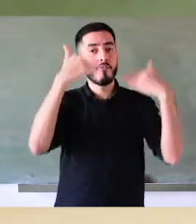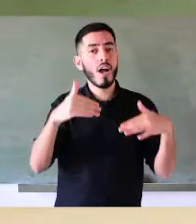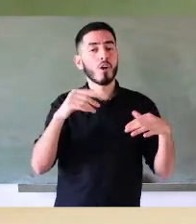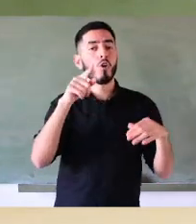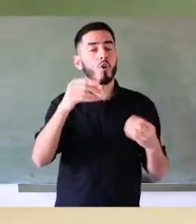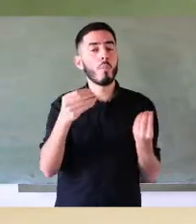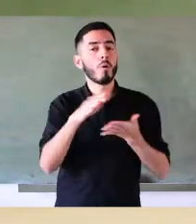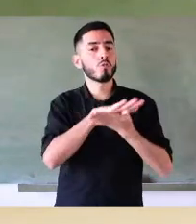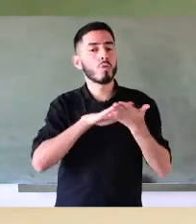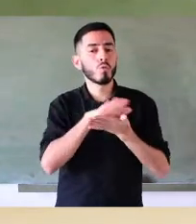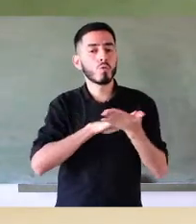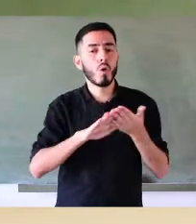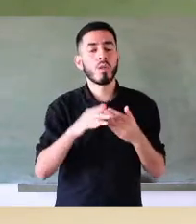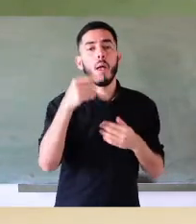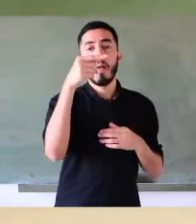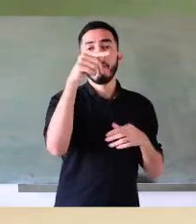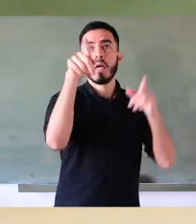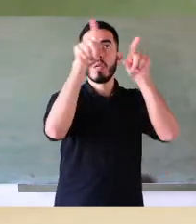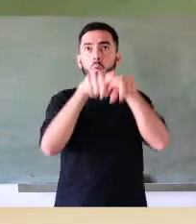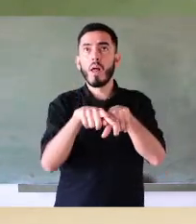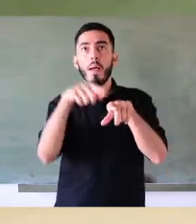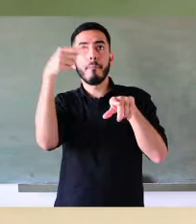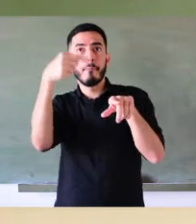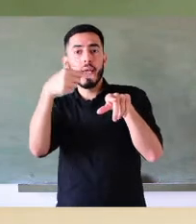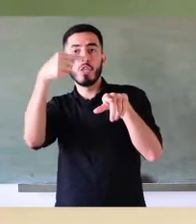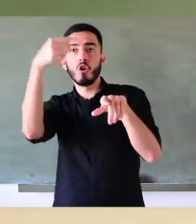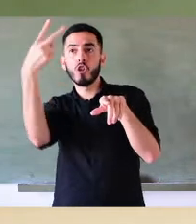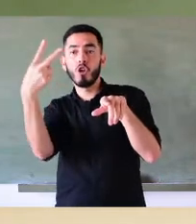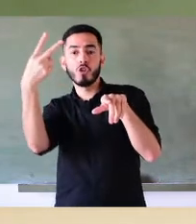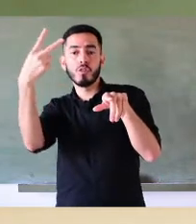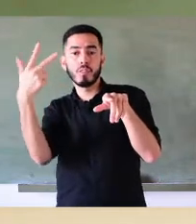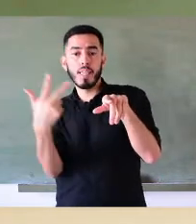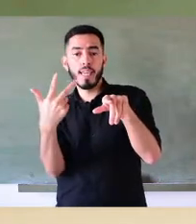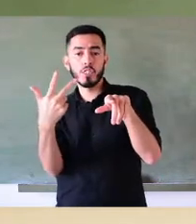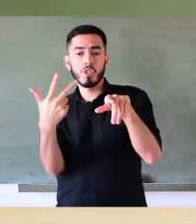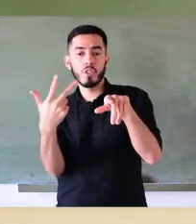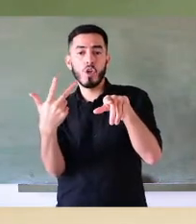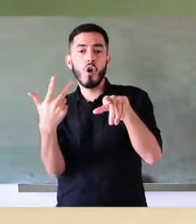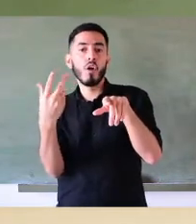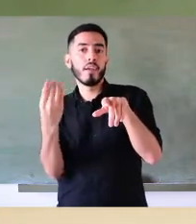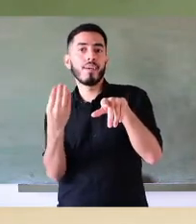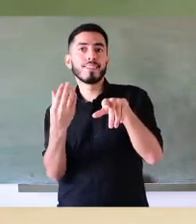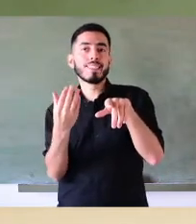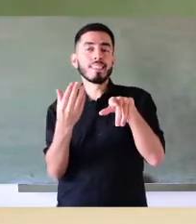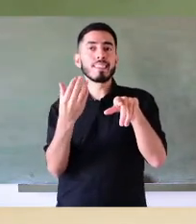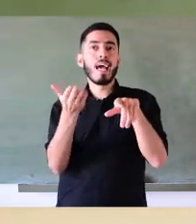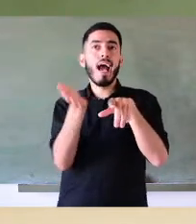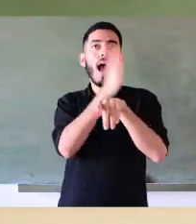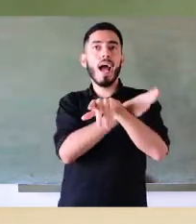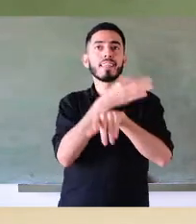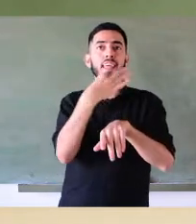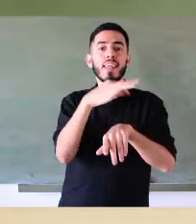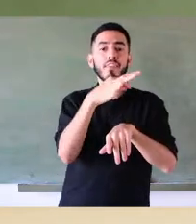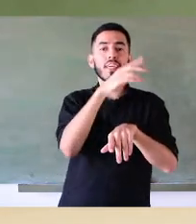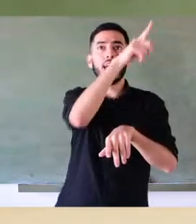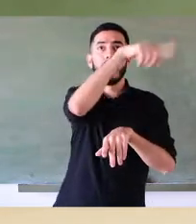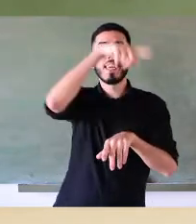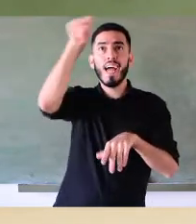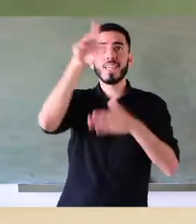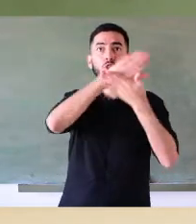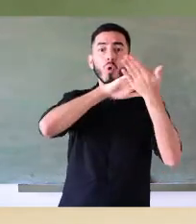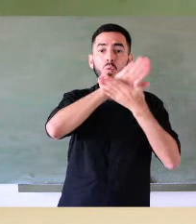menos 2 tercios, y fíjense que no podemos pasar ningún número sin sacar antes la raíz. Por lo tanto, nos queda